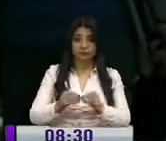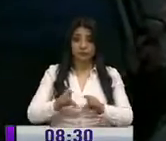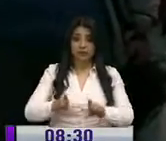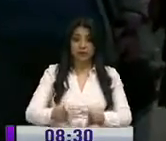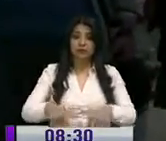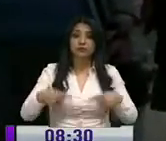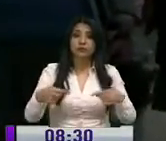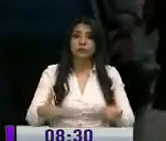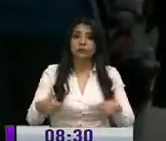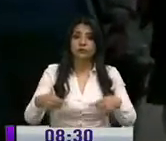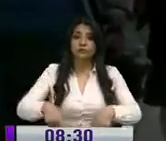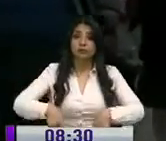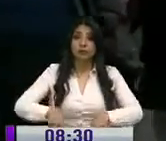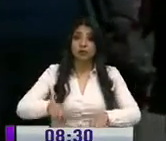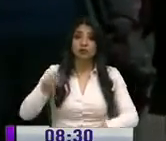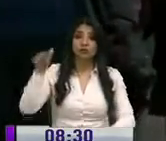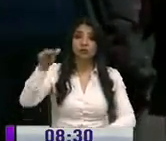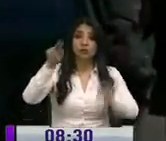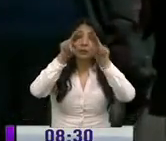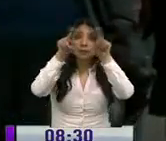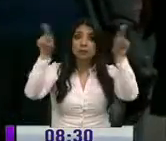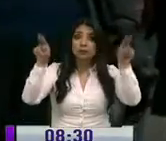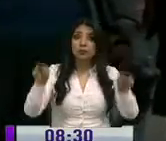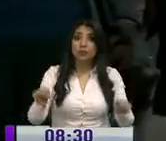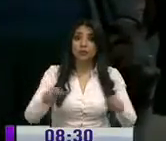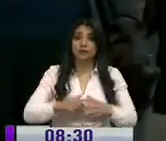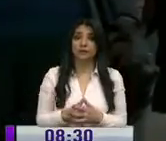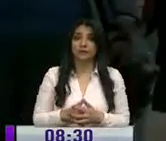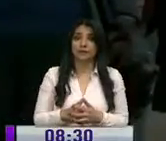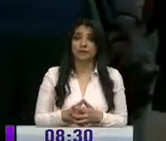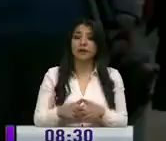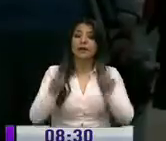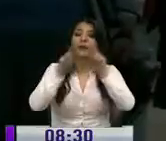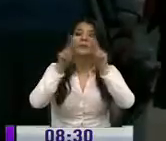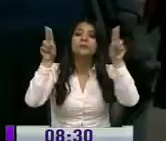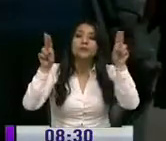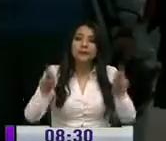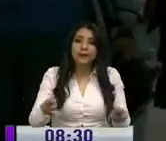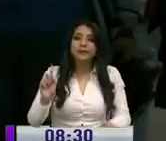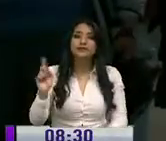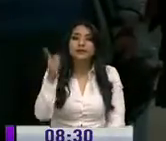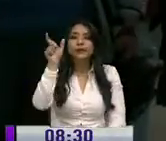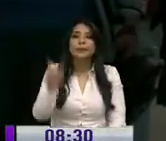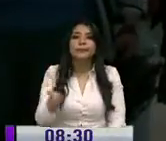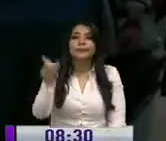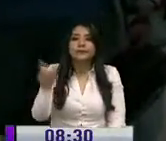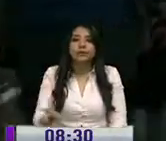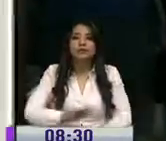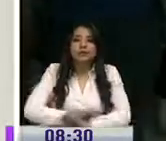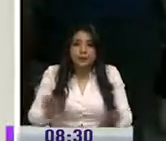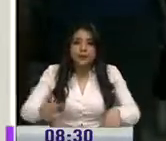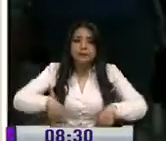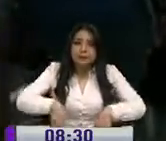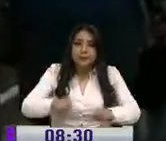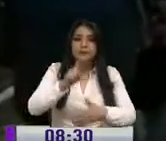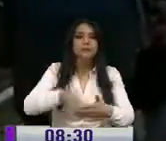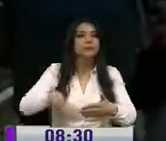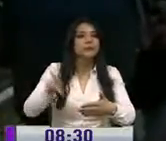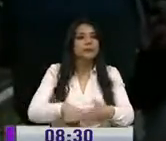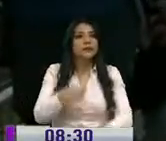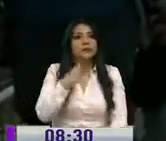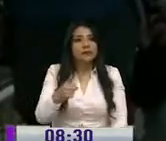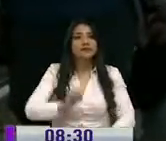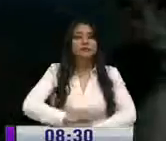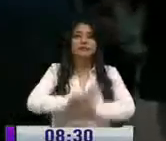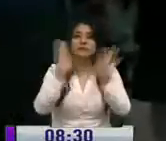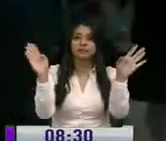Todos los días esta moto se sube al puente peatonal, señores de las motos. Peatonal. Clarito dice. En el